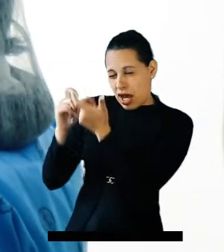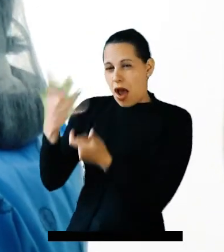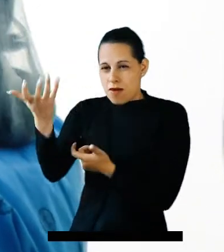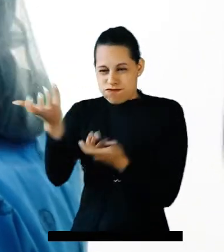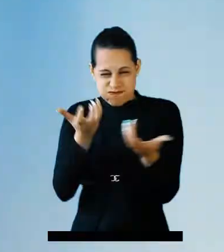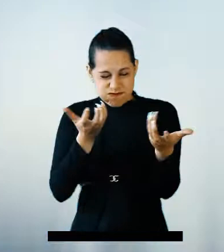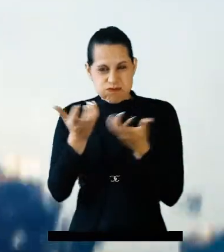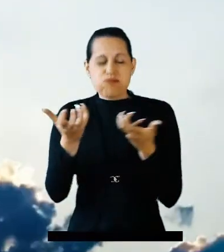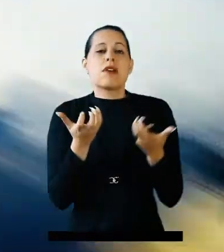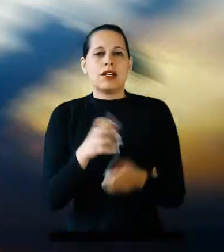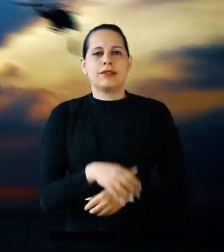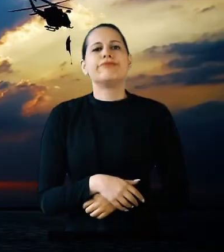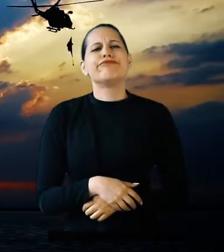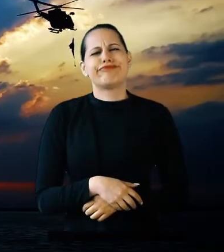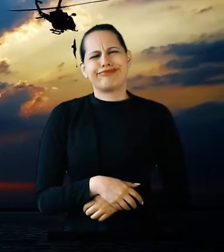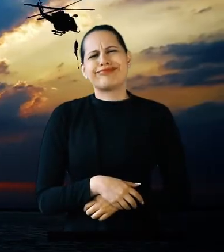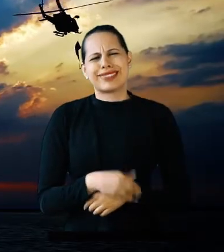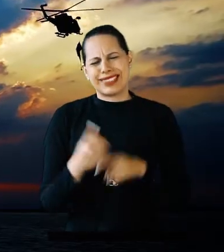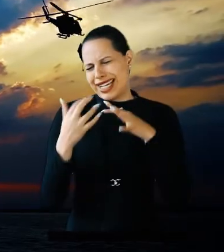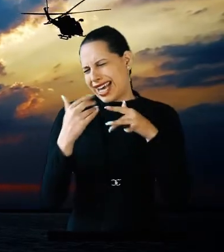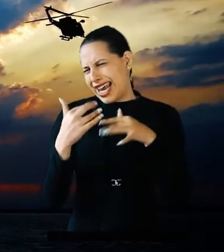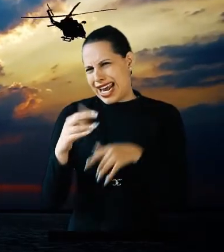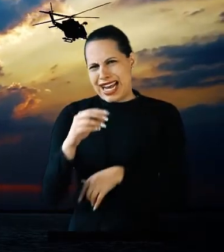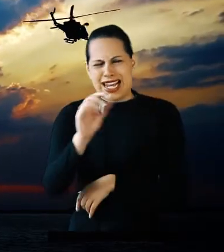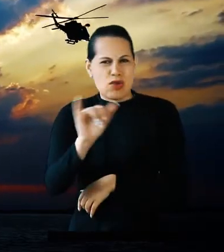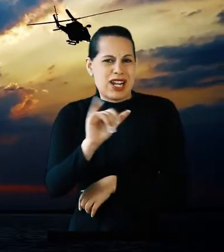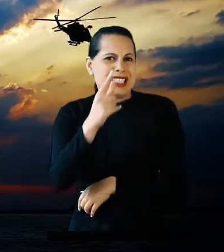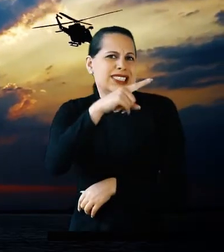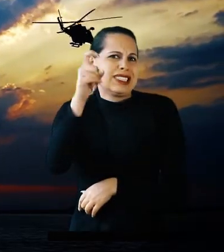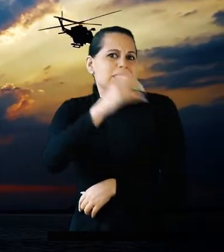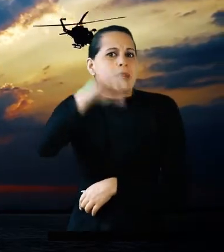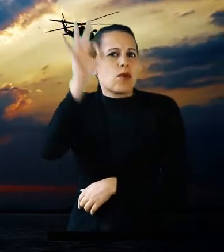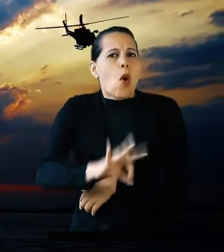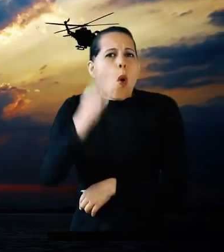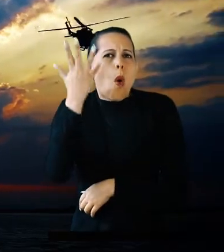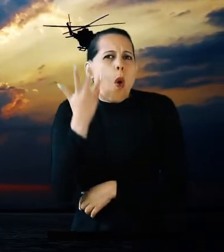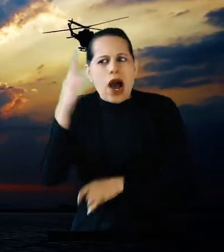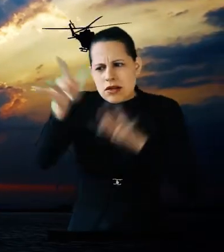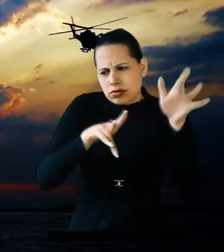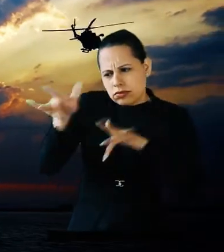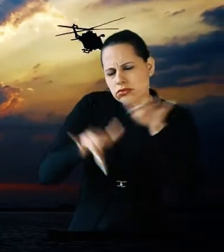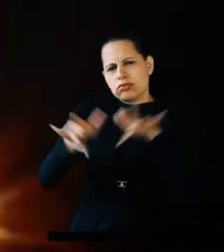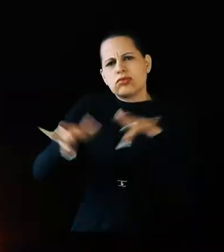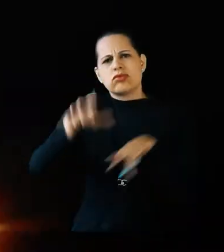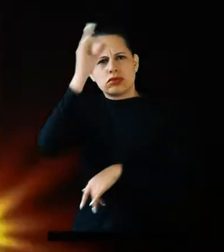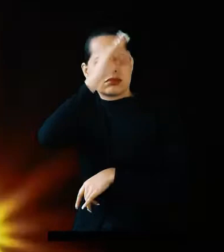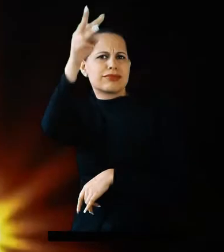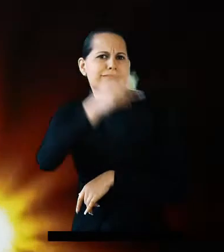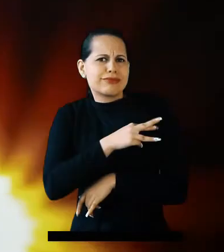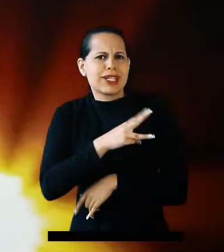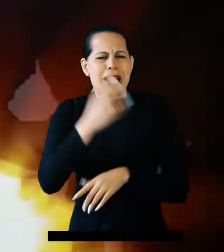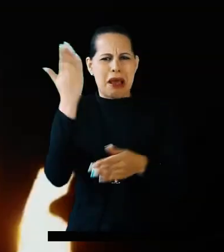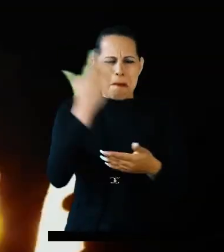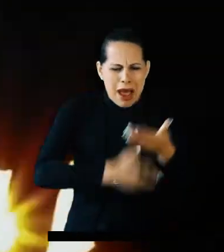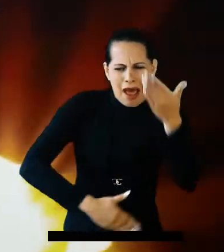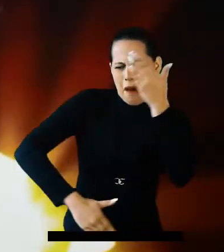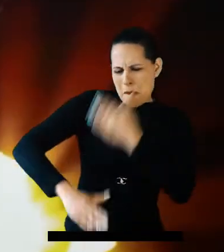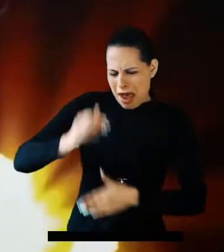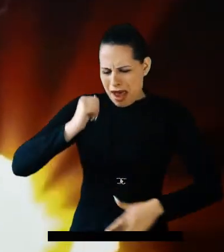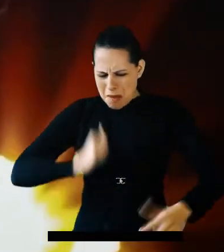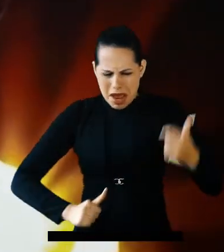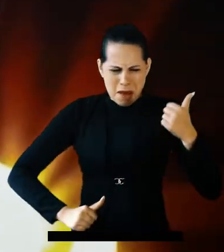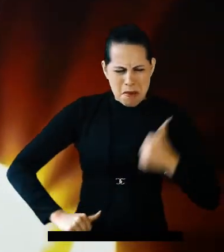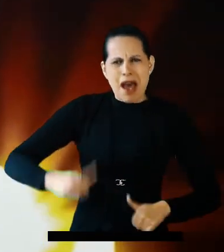confrontación armada. Yo viví la guerra al 100%. No había un solo día que en este hospital no llegara un herido de combate o